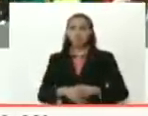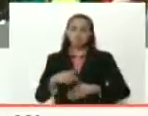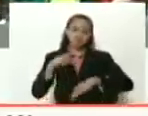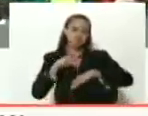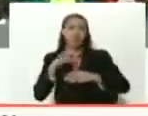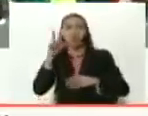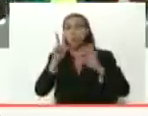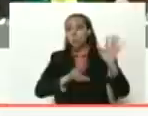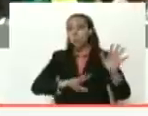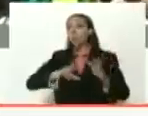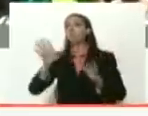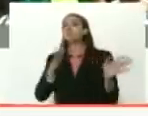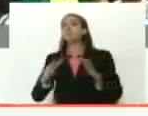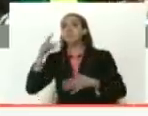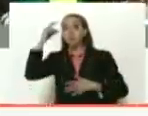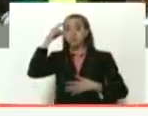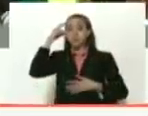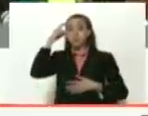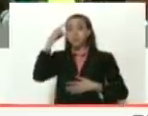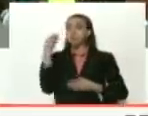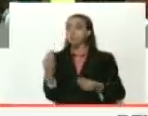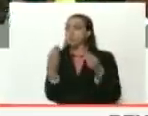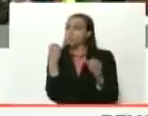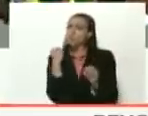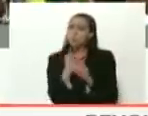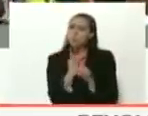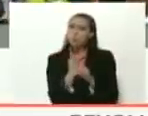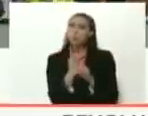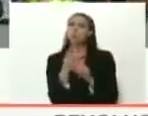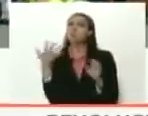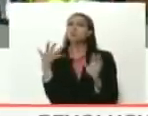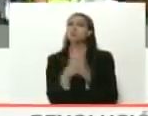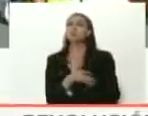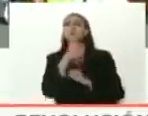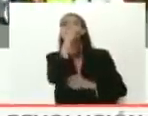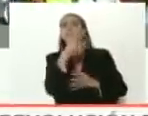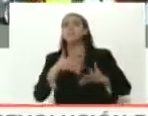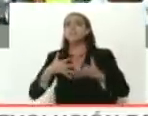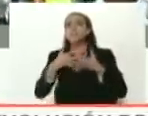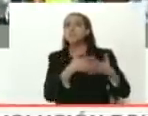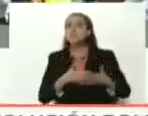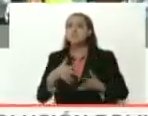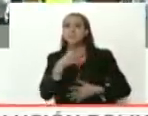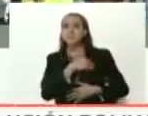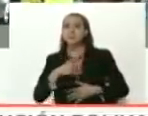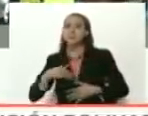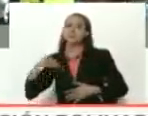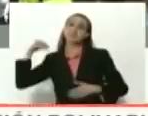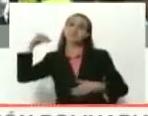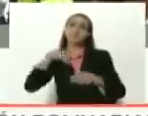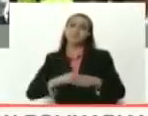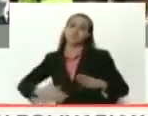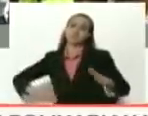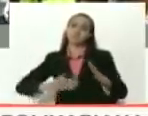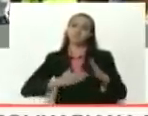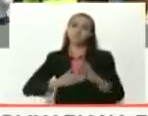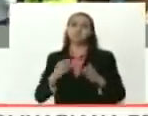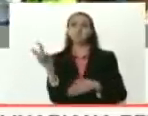marzo, tenemos muchas tareas. El imperialismo quiere seguir atacando a